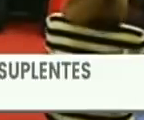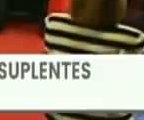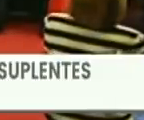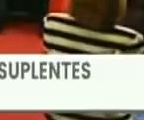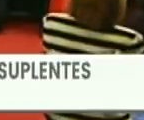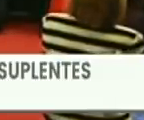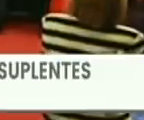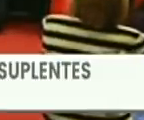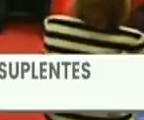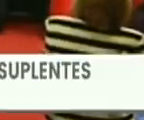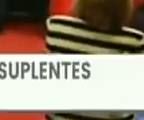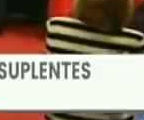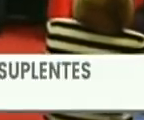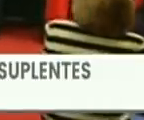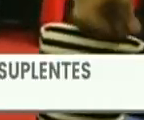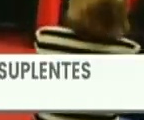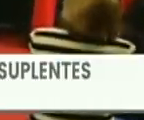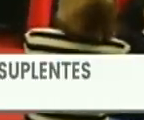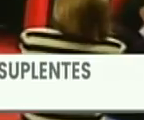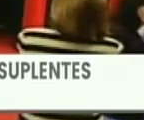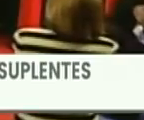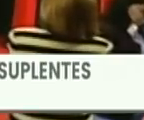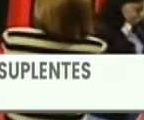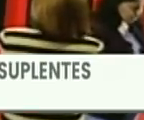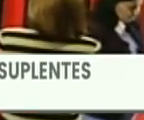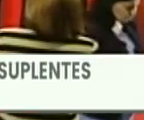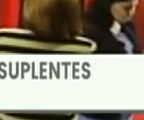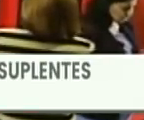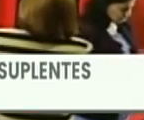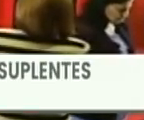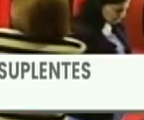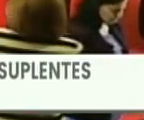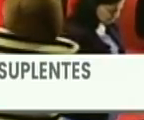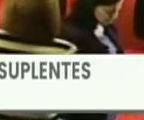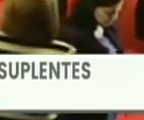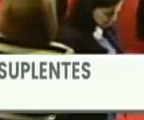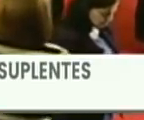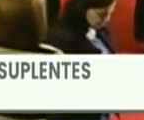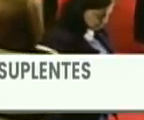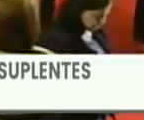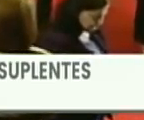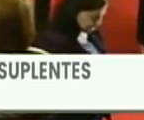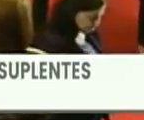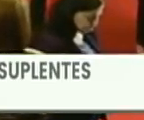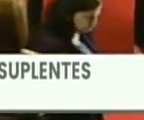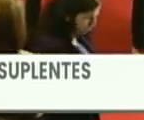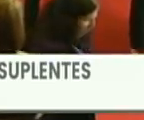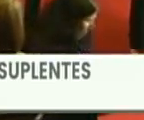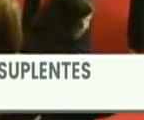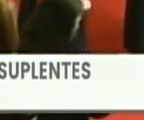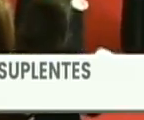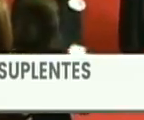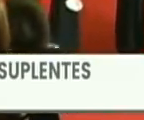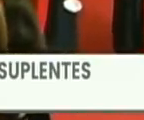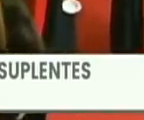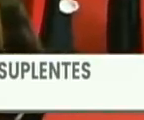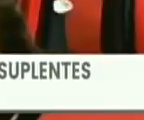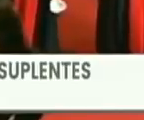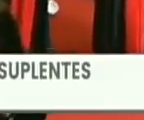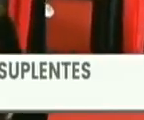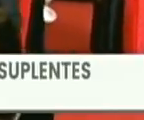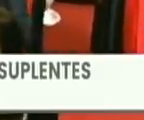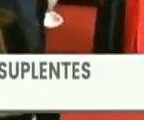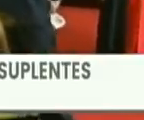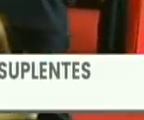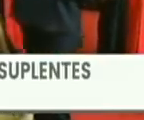a través de su página web, que decía que los órganos subordinados del Consejo Nacional Electoral quedan conformados de la siguiente manera.